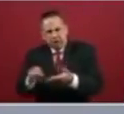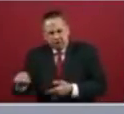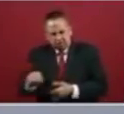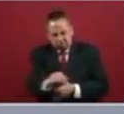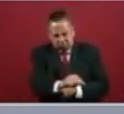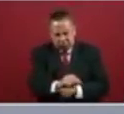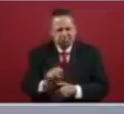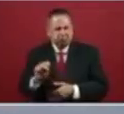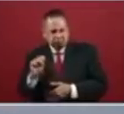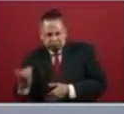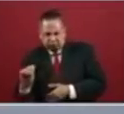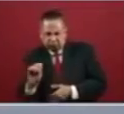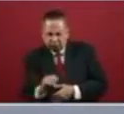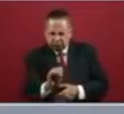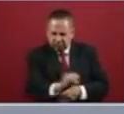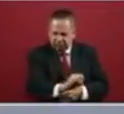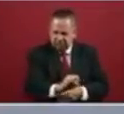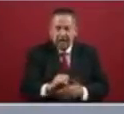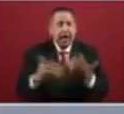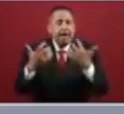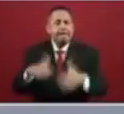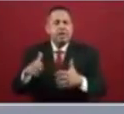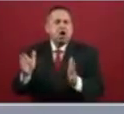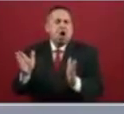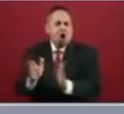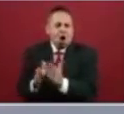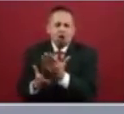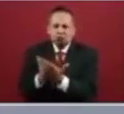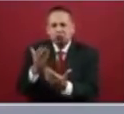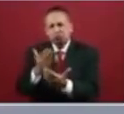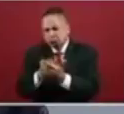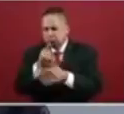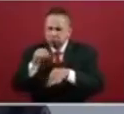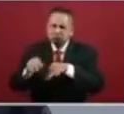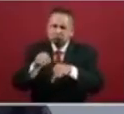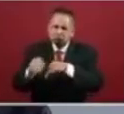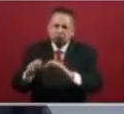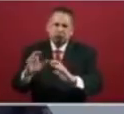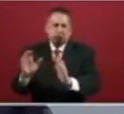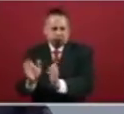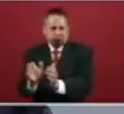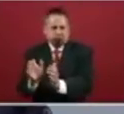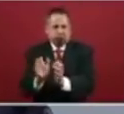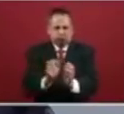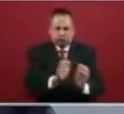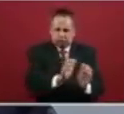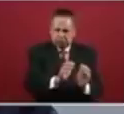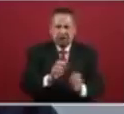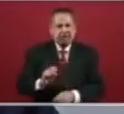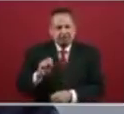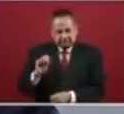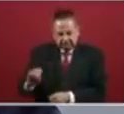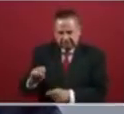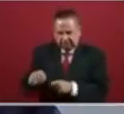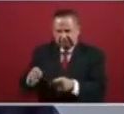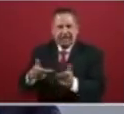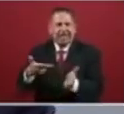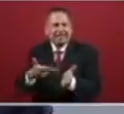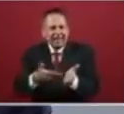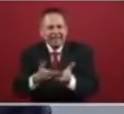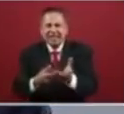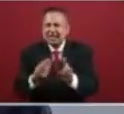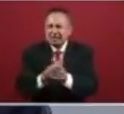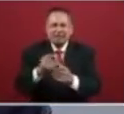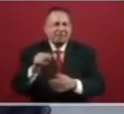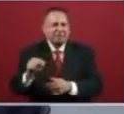a las pequeñas, medianas empresas, comercios, talleres